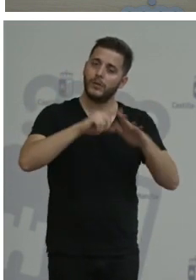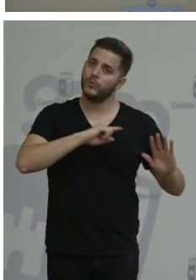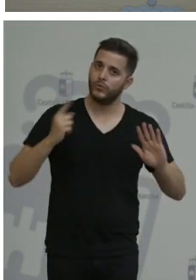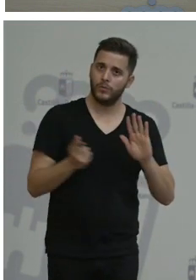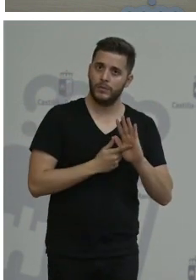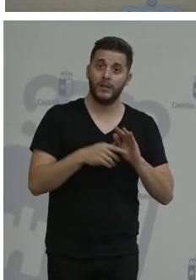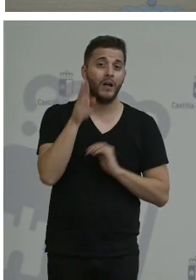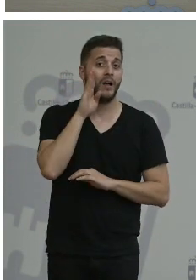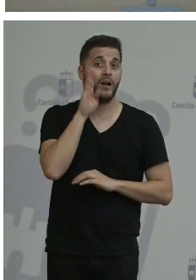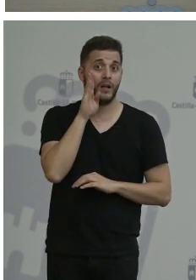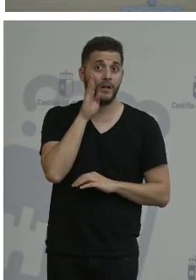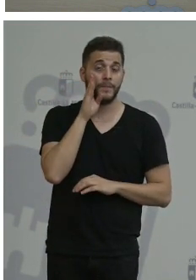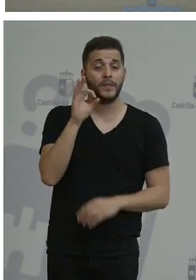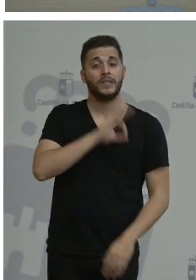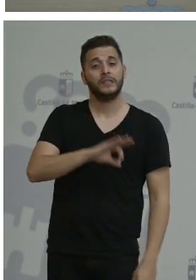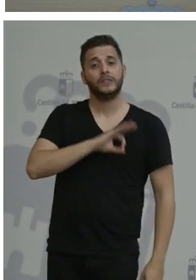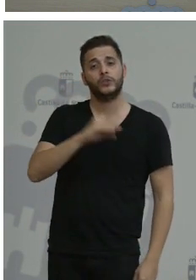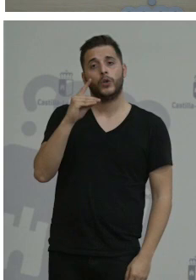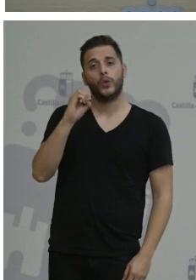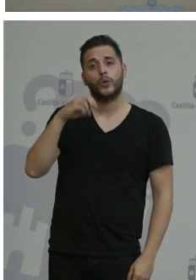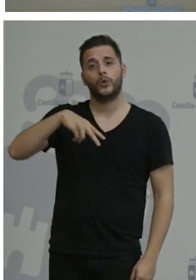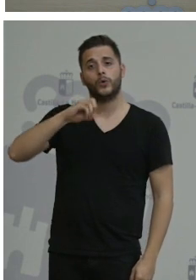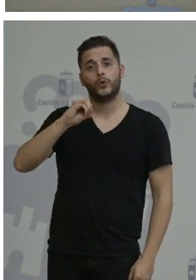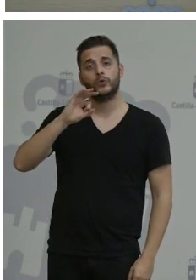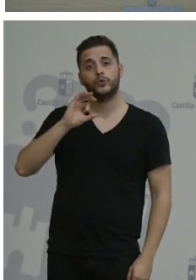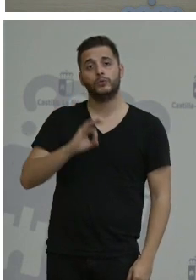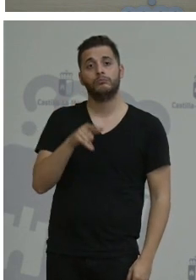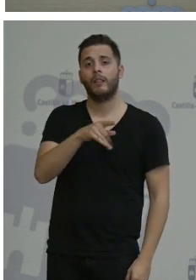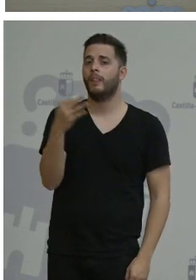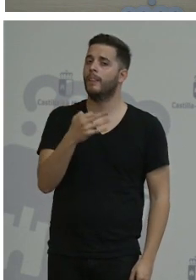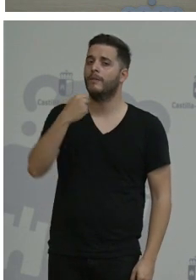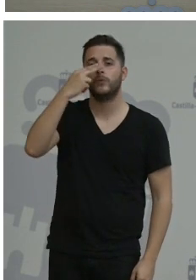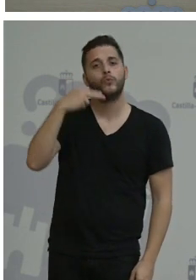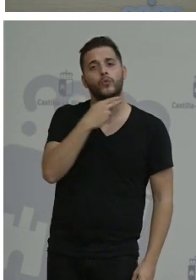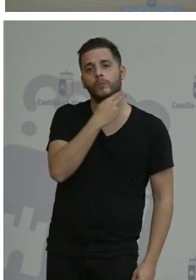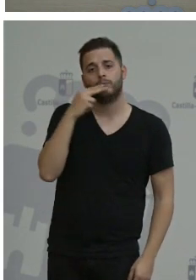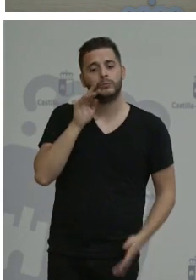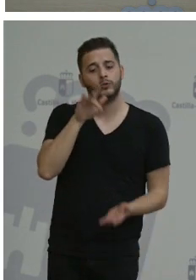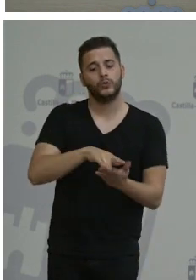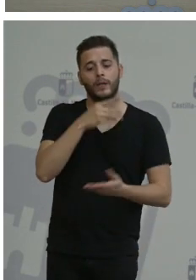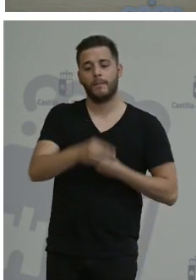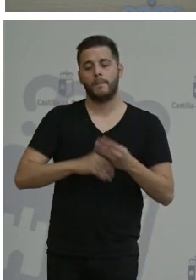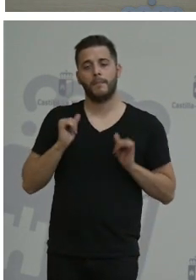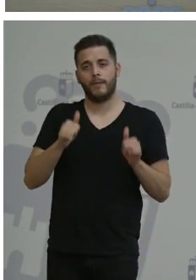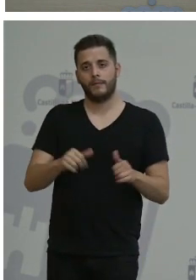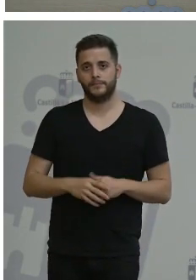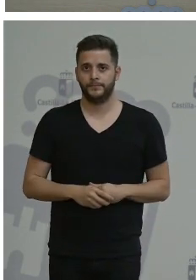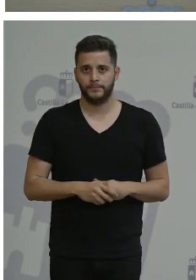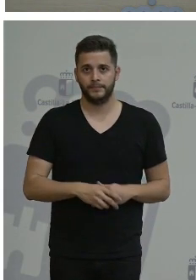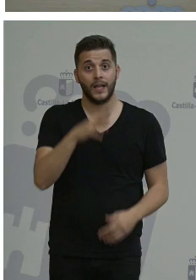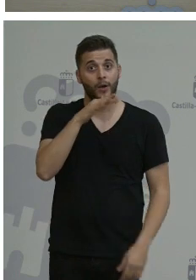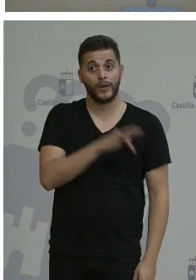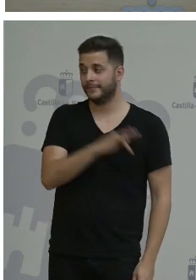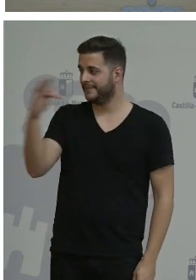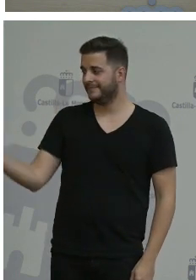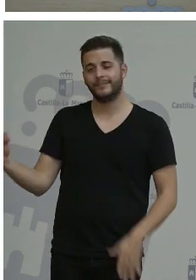y, como comentaba también el señor Donoso, haya un compromiso a la hora de implantarlas. Yo le voy a ceder ahora la